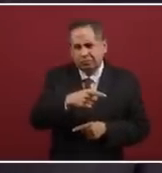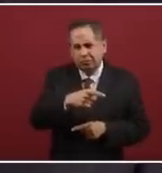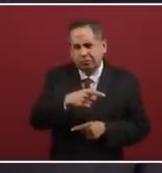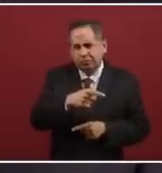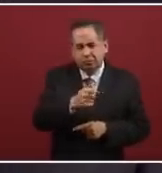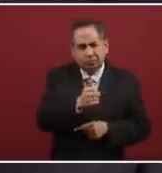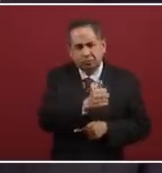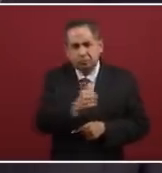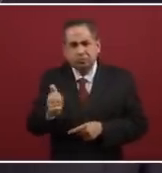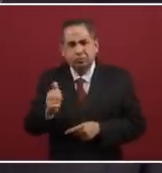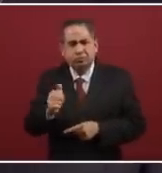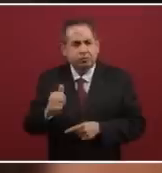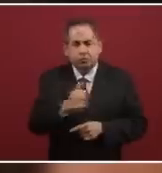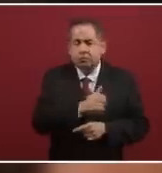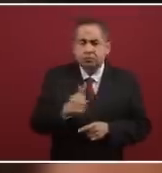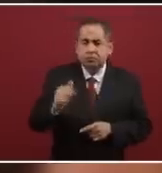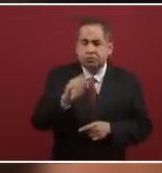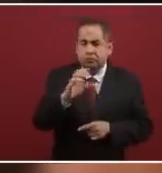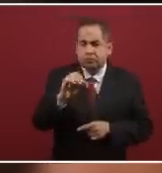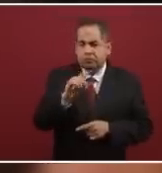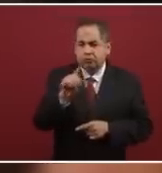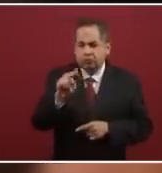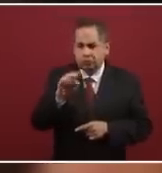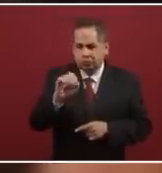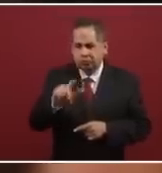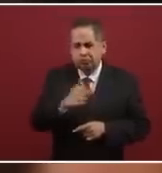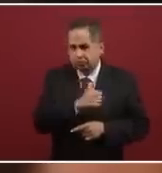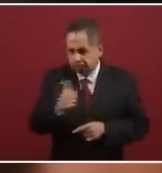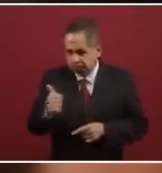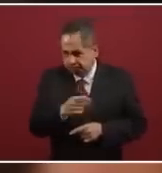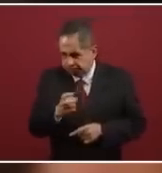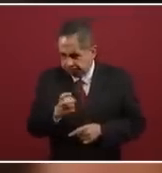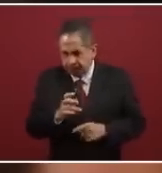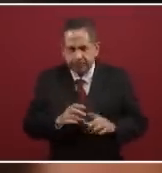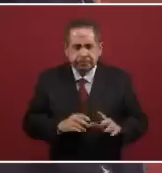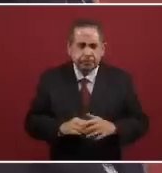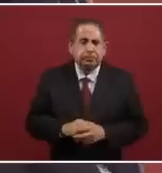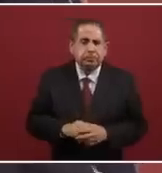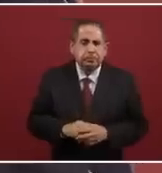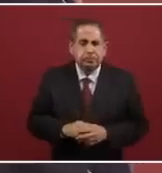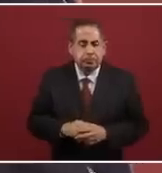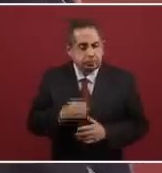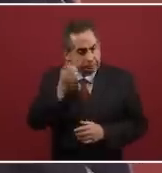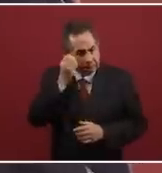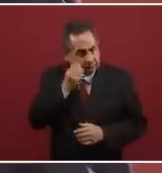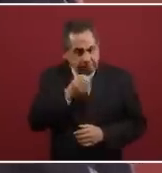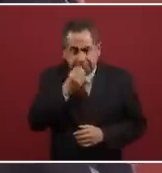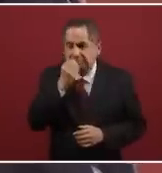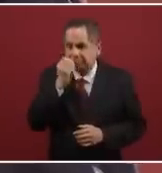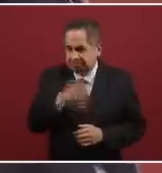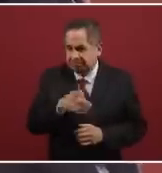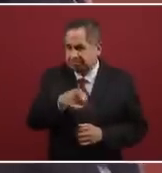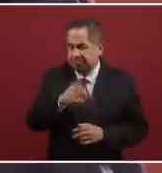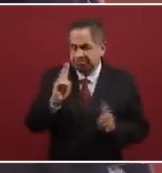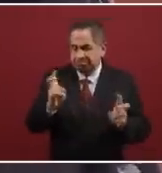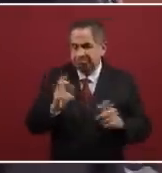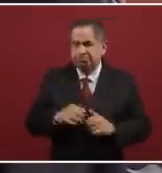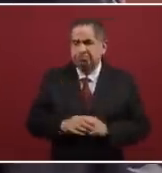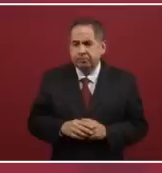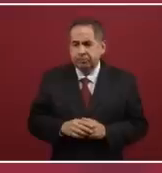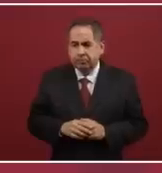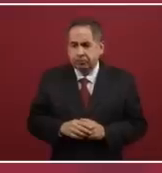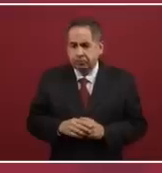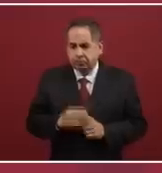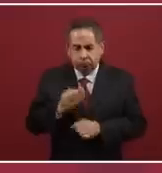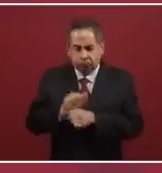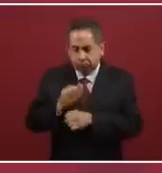hacia Cozumel. Sí, esos barcos. Es interesante ese tema. No sé cómo va